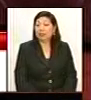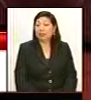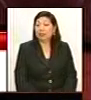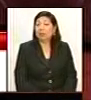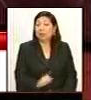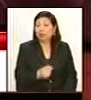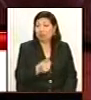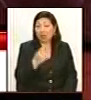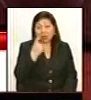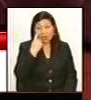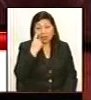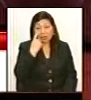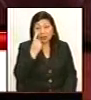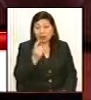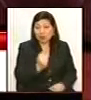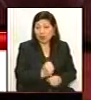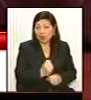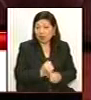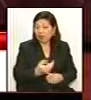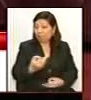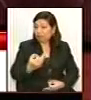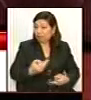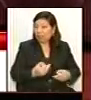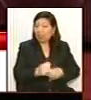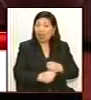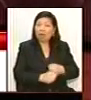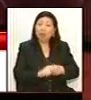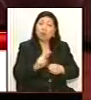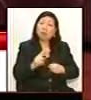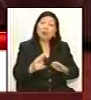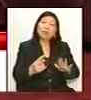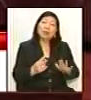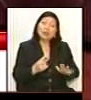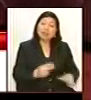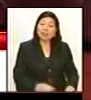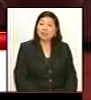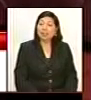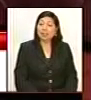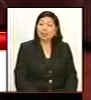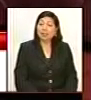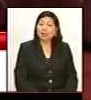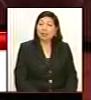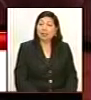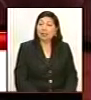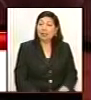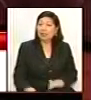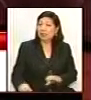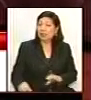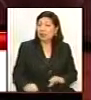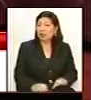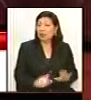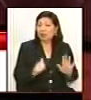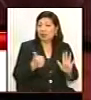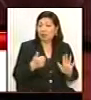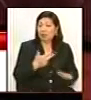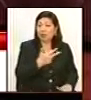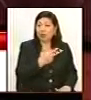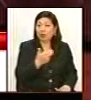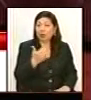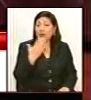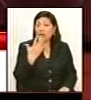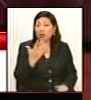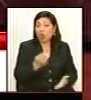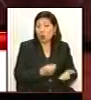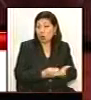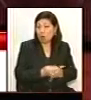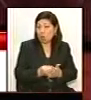Si que usted conoce durante el ejercicio presupuestal del año 2017, se han ejecutado 6.305